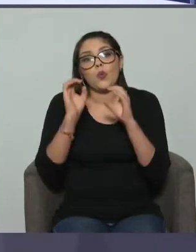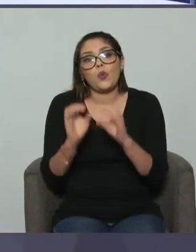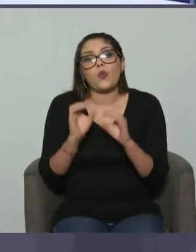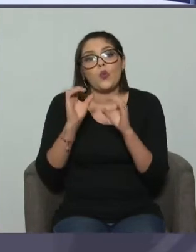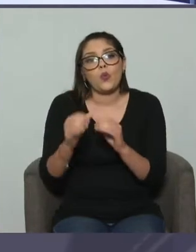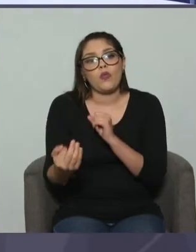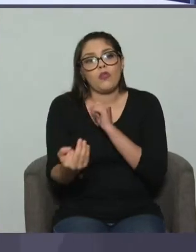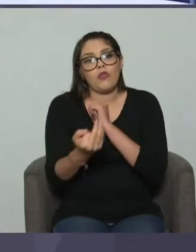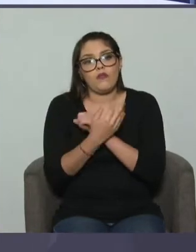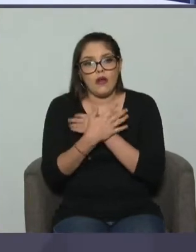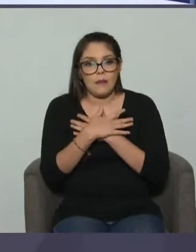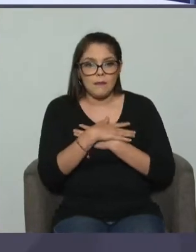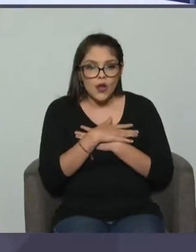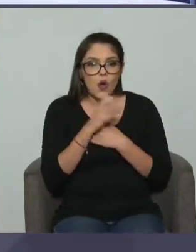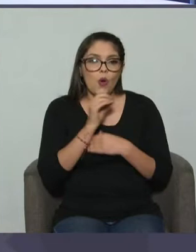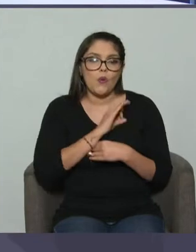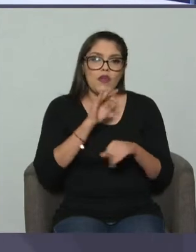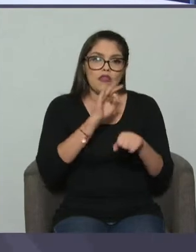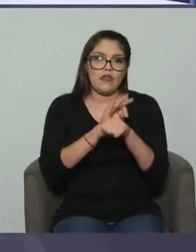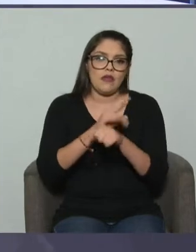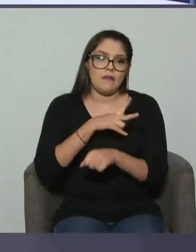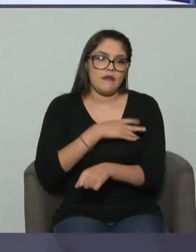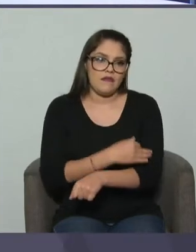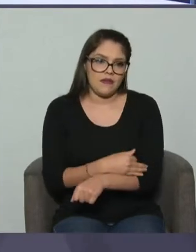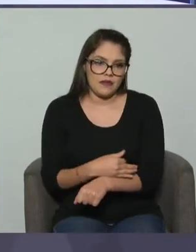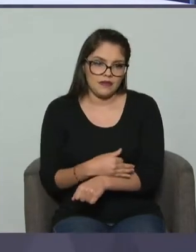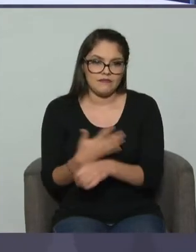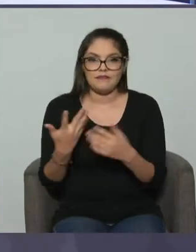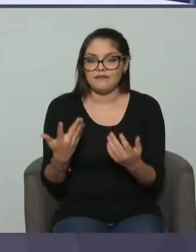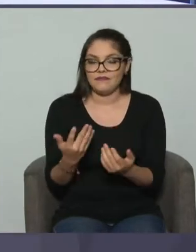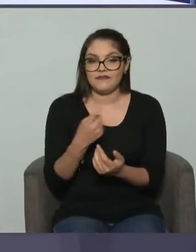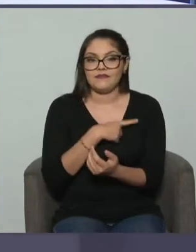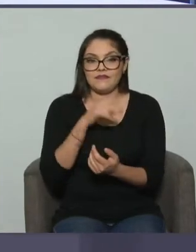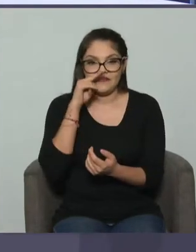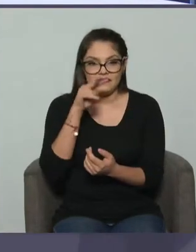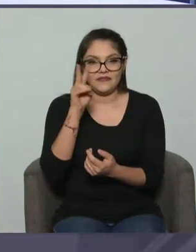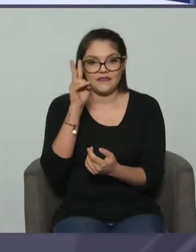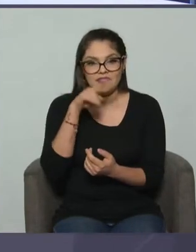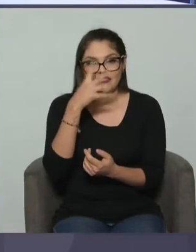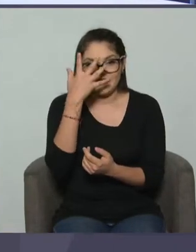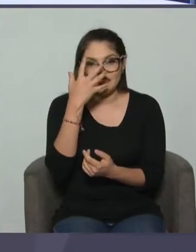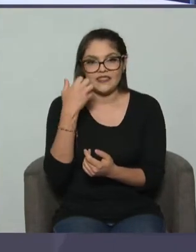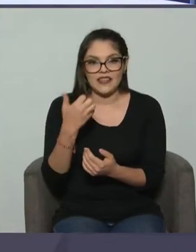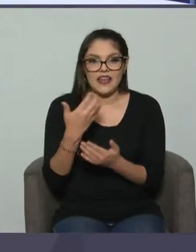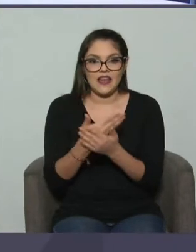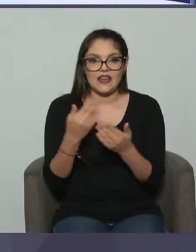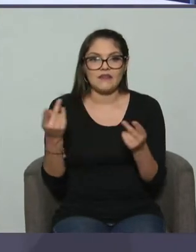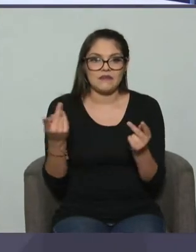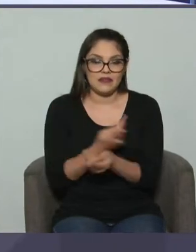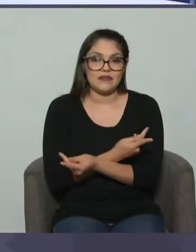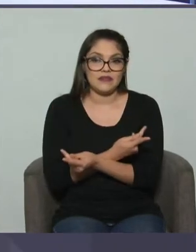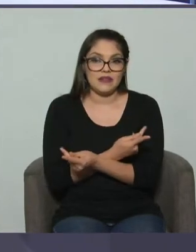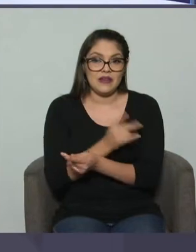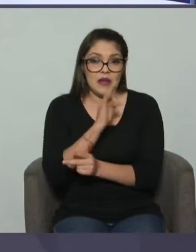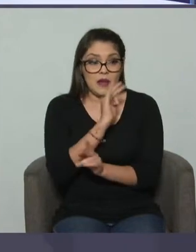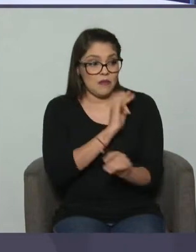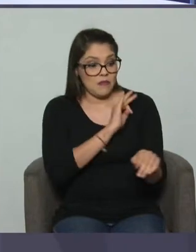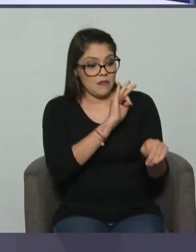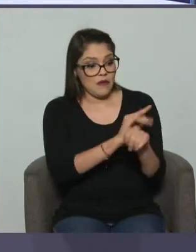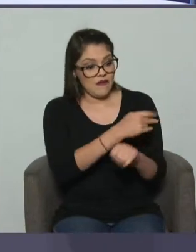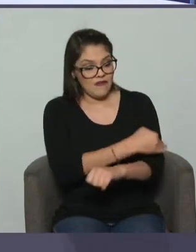convivencia, en que cómo es que un niño de 11 años, porque aquí sí no fue al